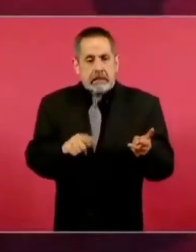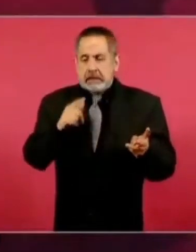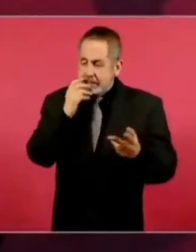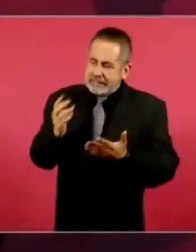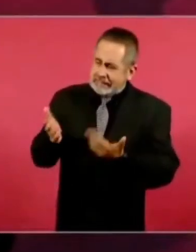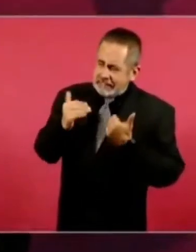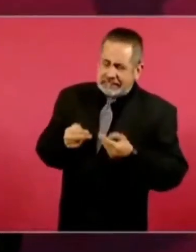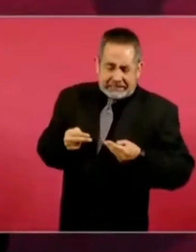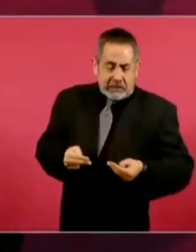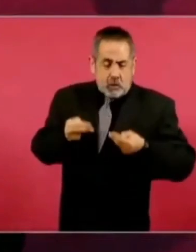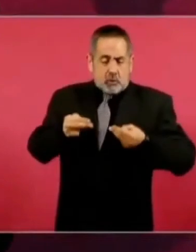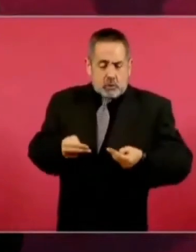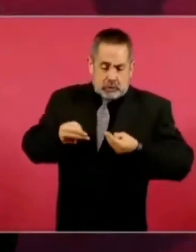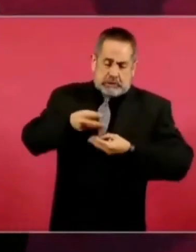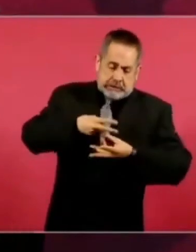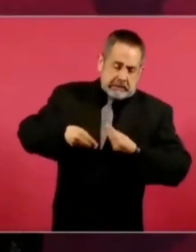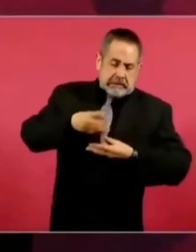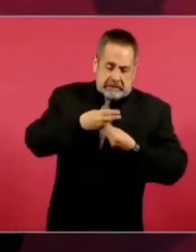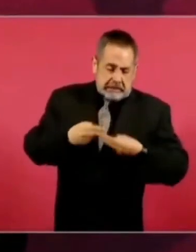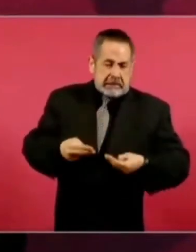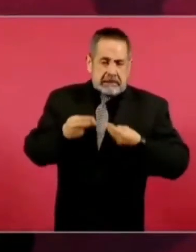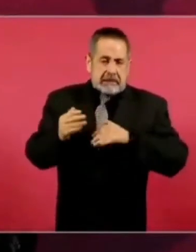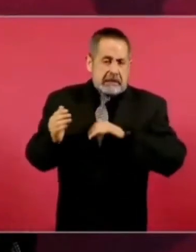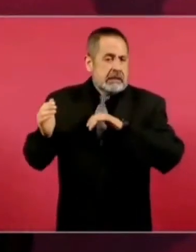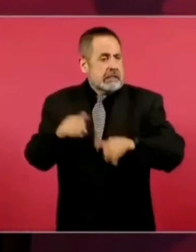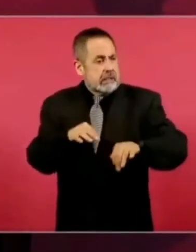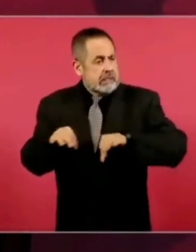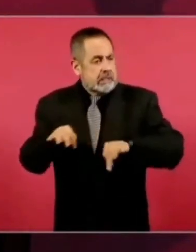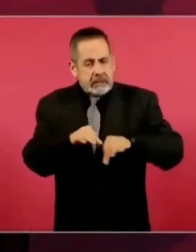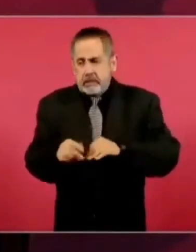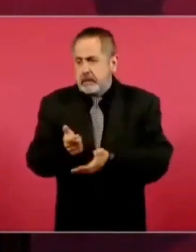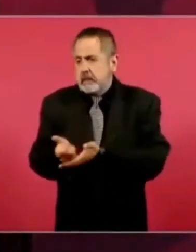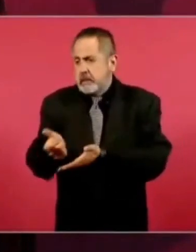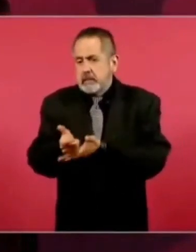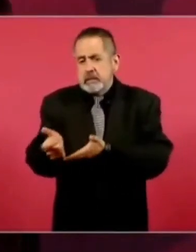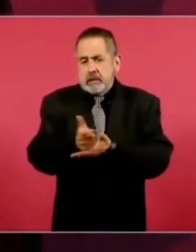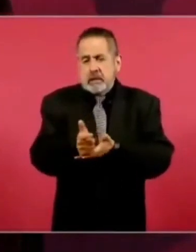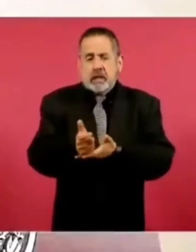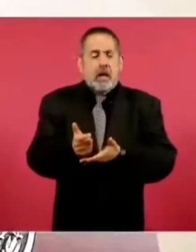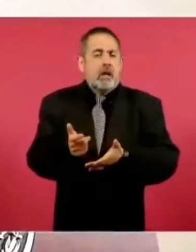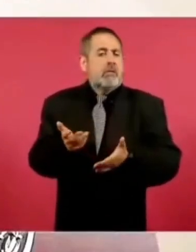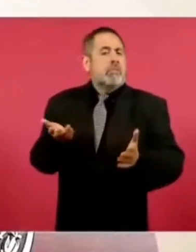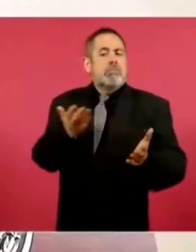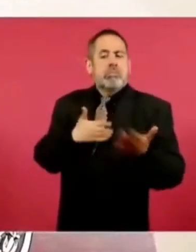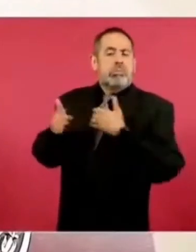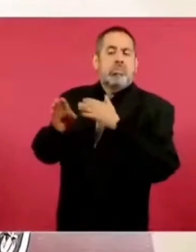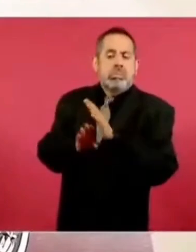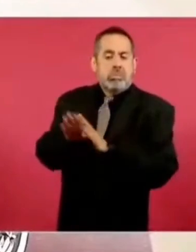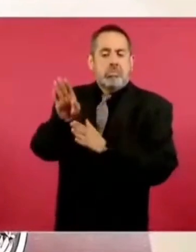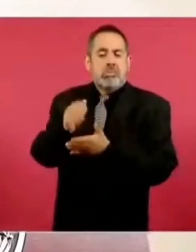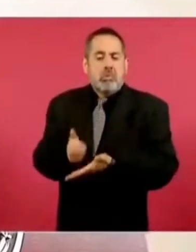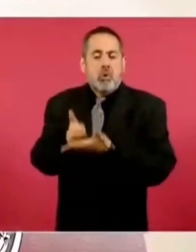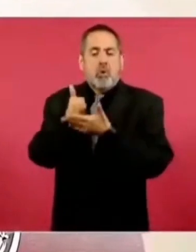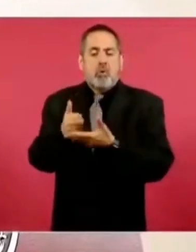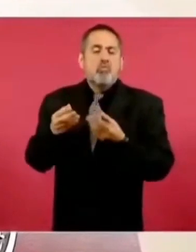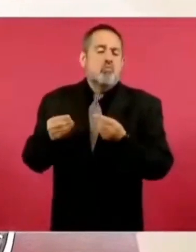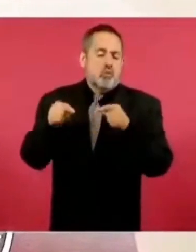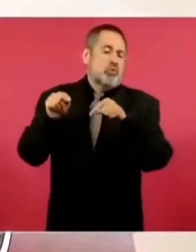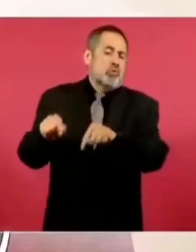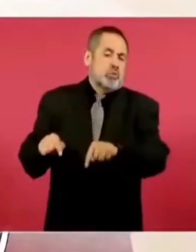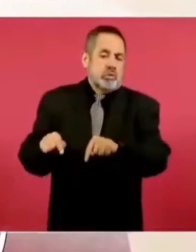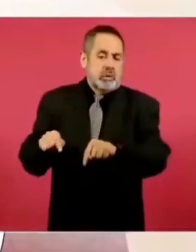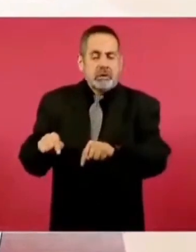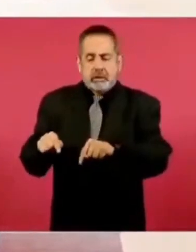queremos es que se dé trabajo, que haya empleo, y esto va a ayudar mucho el caso de